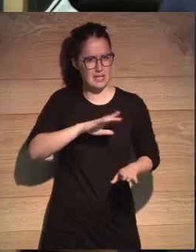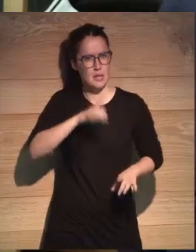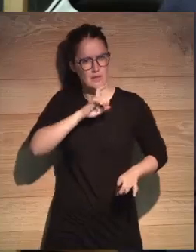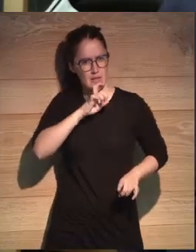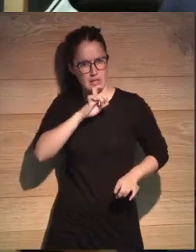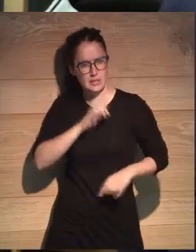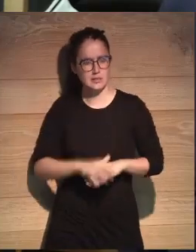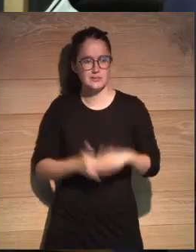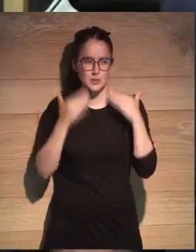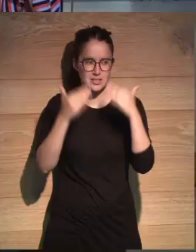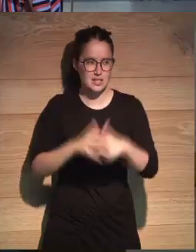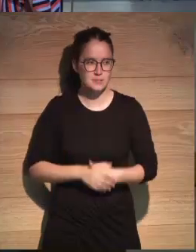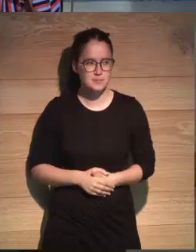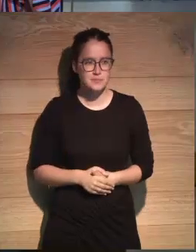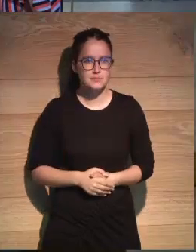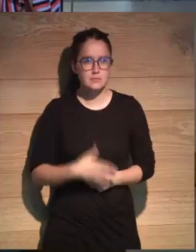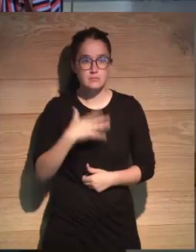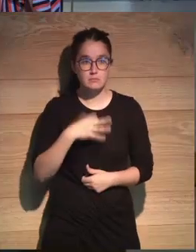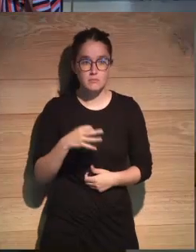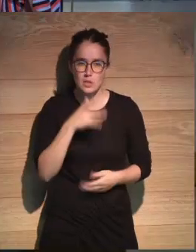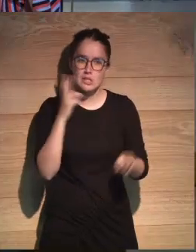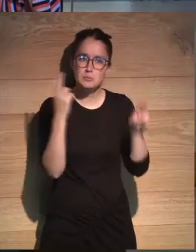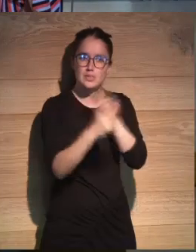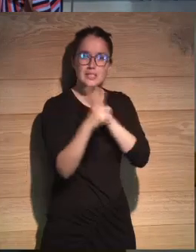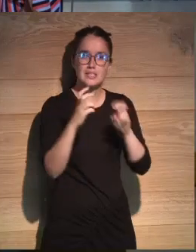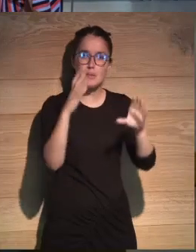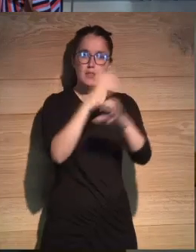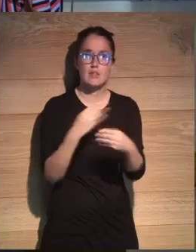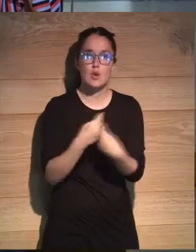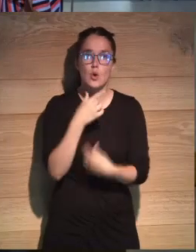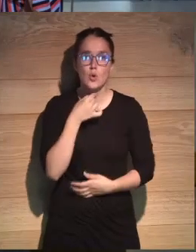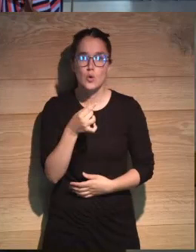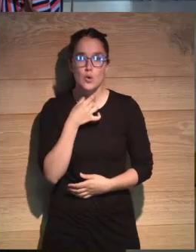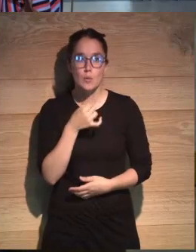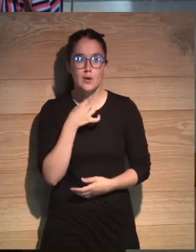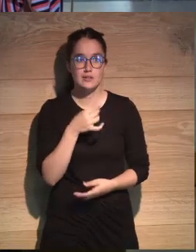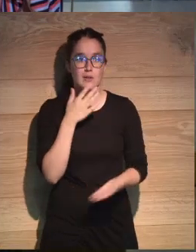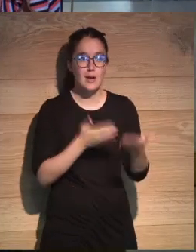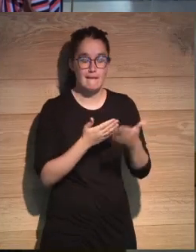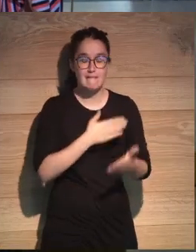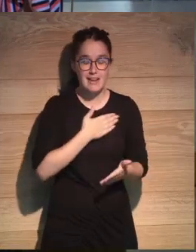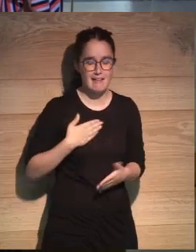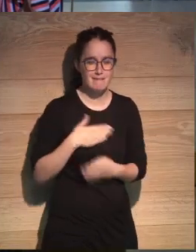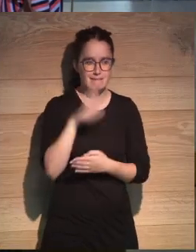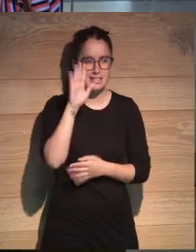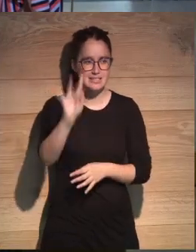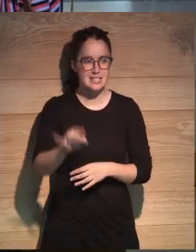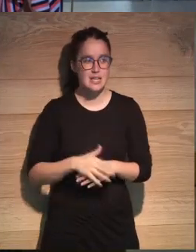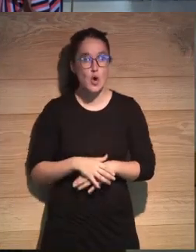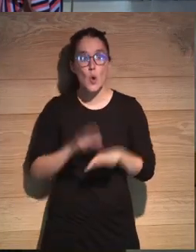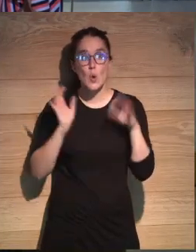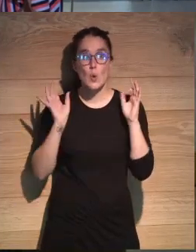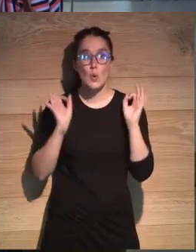complicadas. Gracias. A lo mejor Pampa puede hablar del tema de la ciencia con humor. Sí, te iba a pedir la palabra.